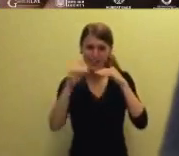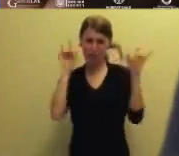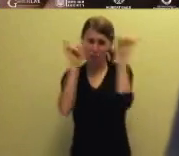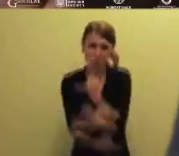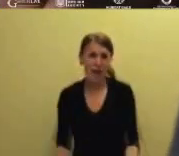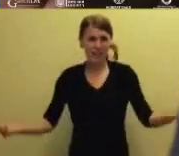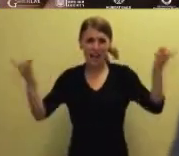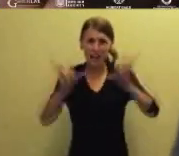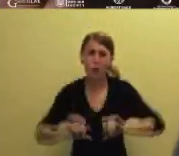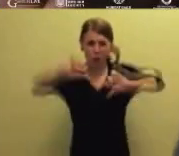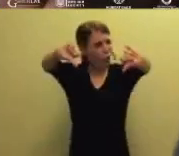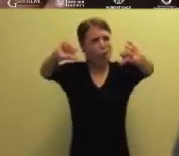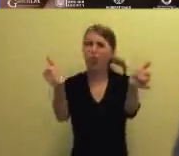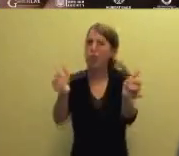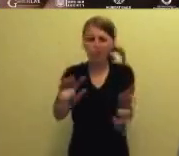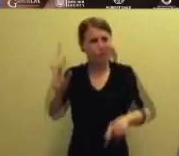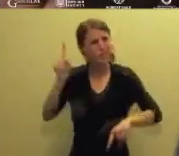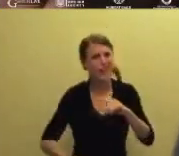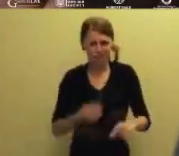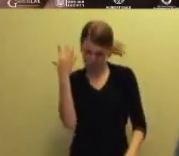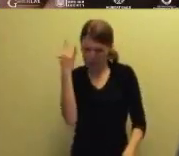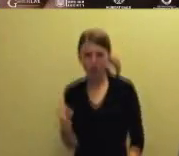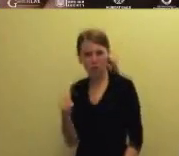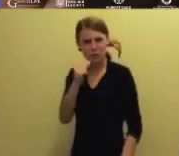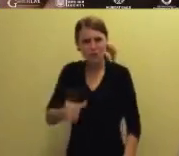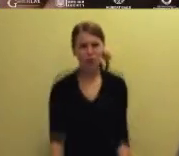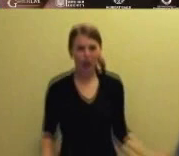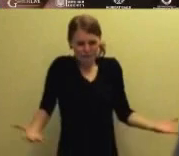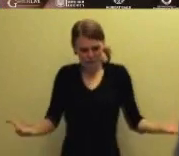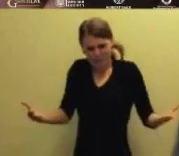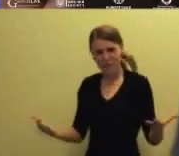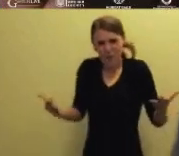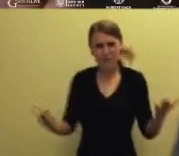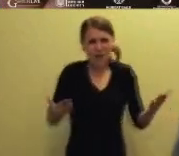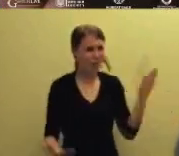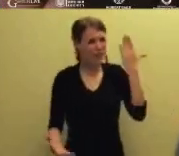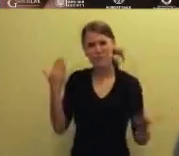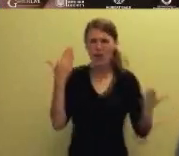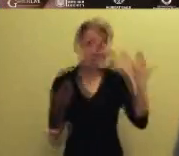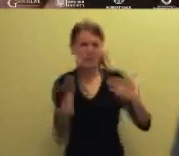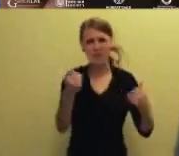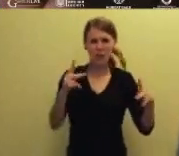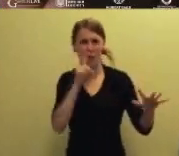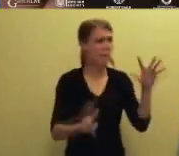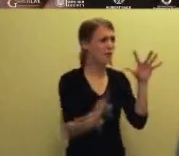arreglarlo toda ostias bueno evidentemente tampoco van a poder hacer un debate hay